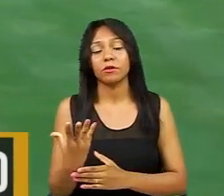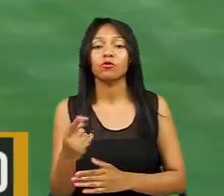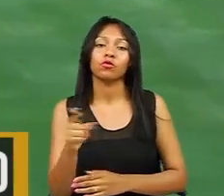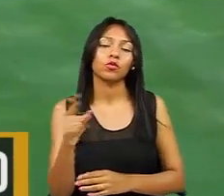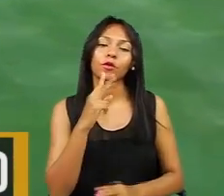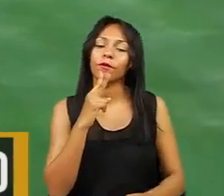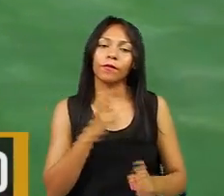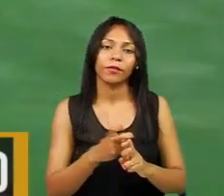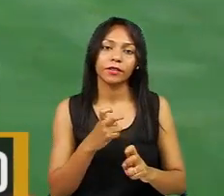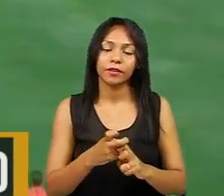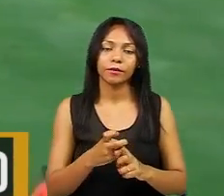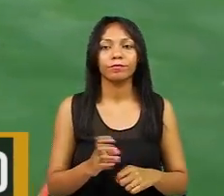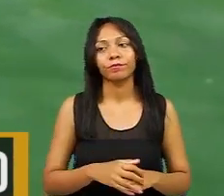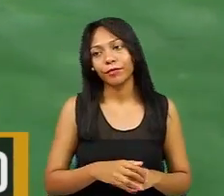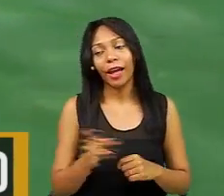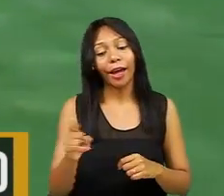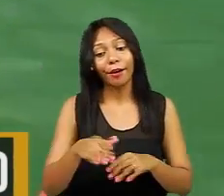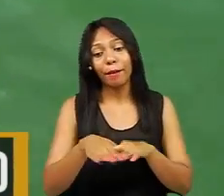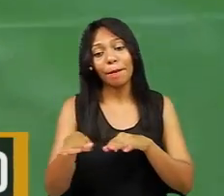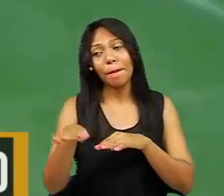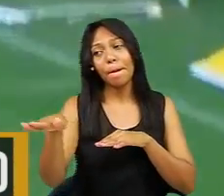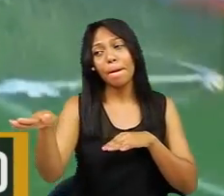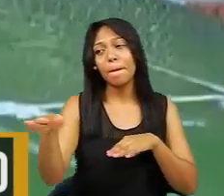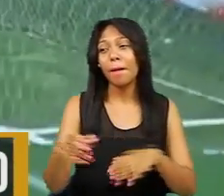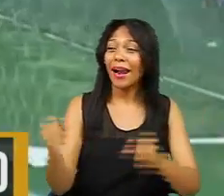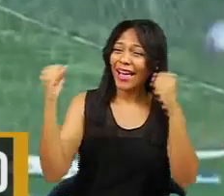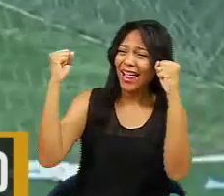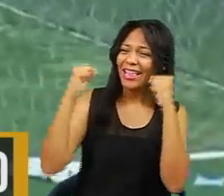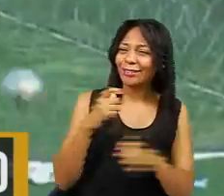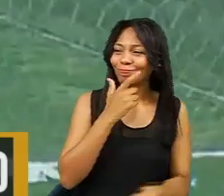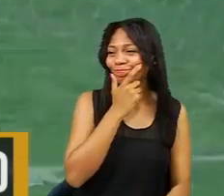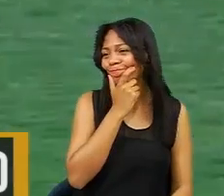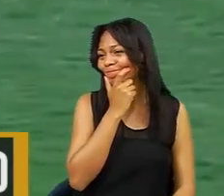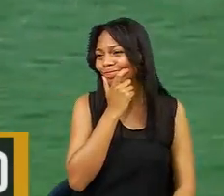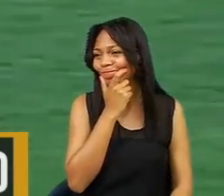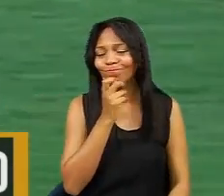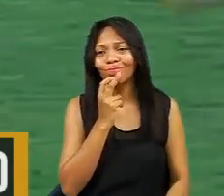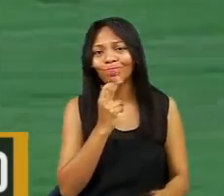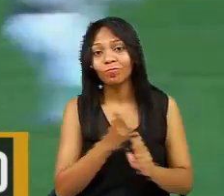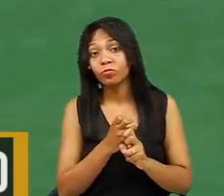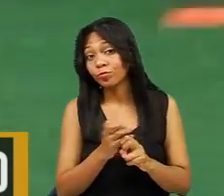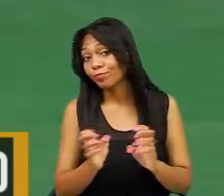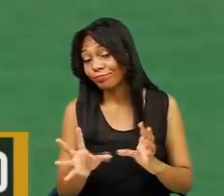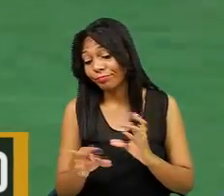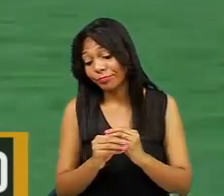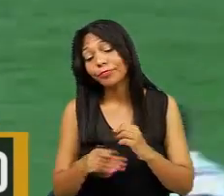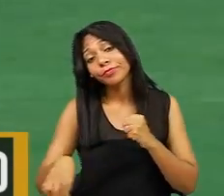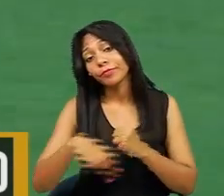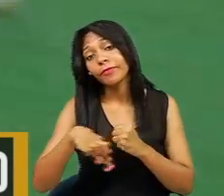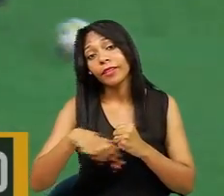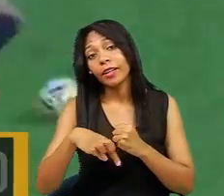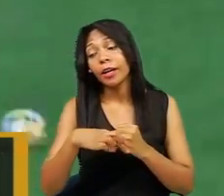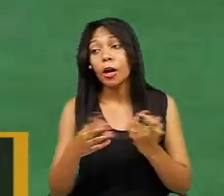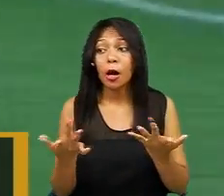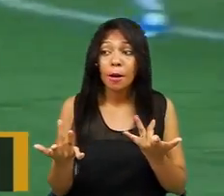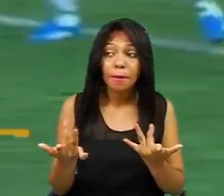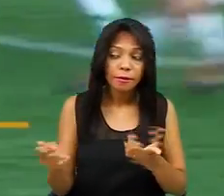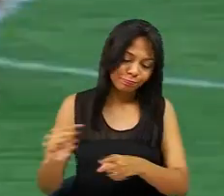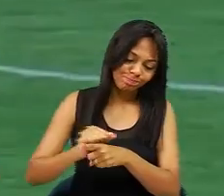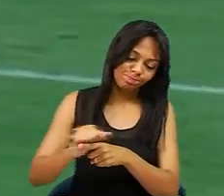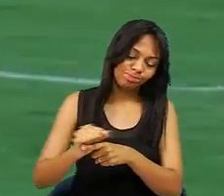o manifestaciones en las carreteras. Entre tanto, el onceno aurinegro Alianza Petrolera continuará su preparación para